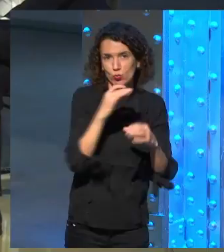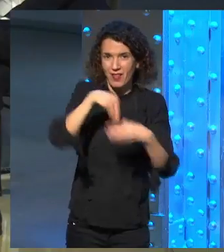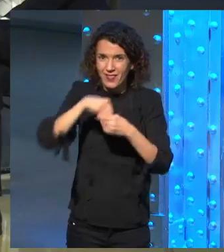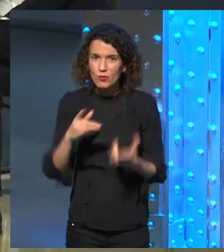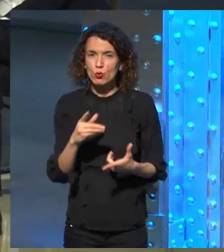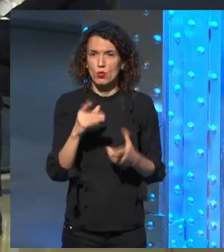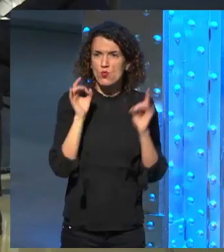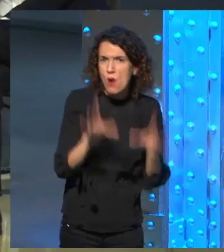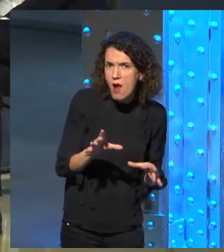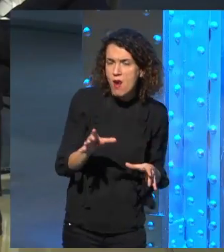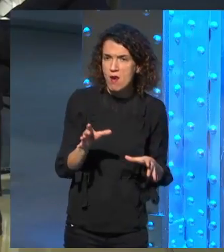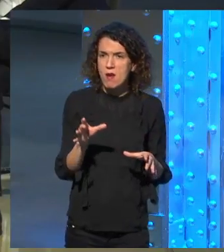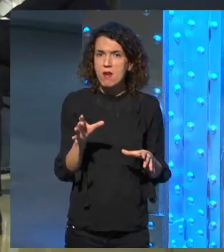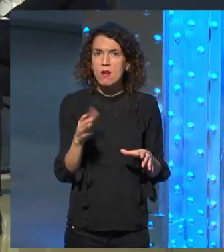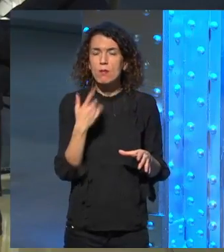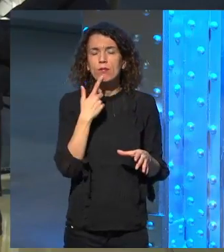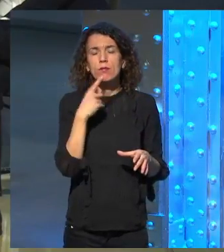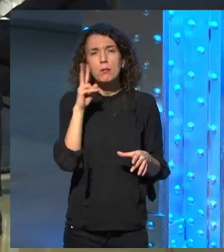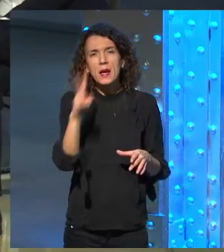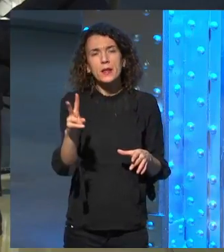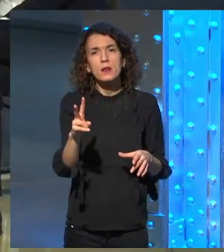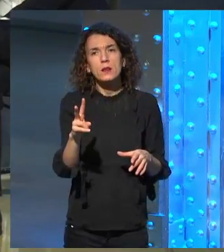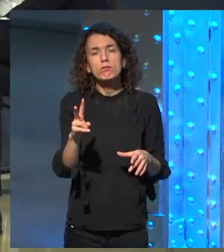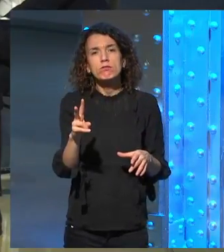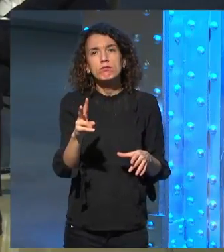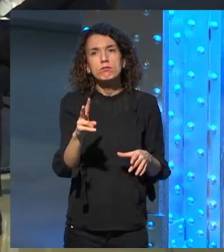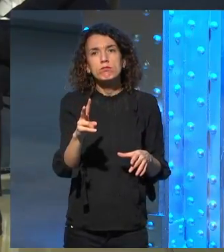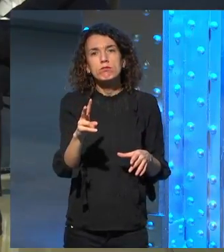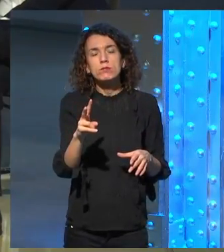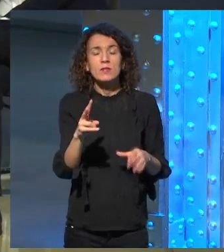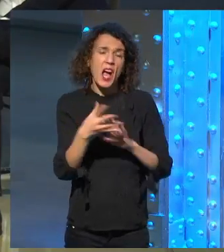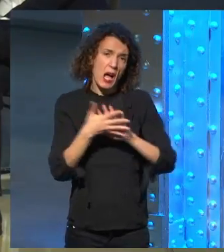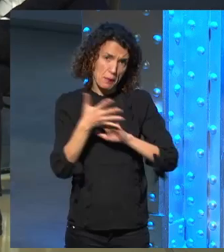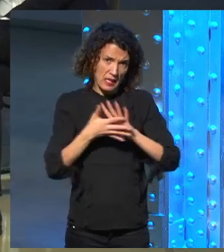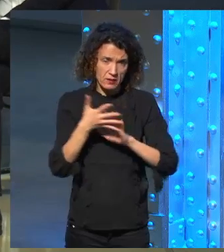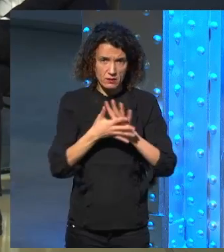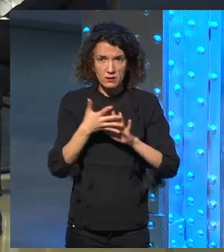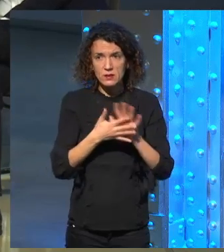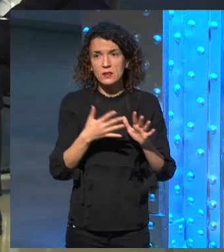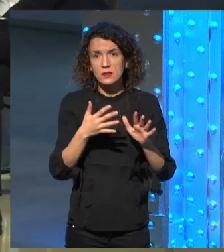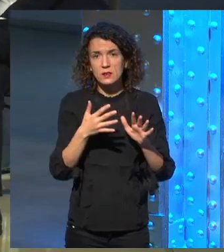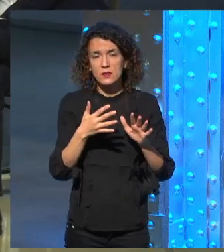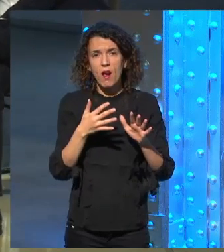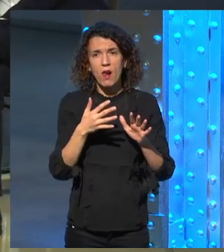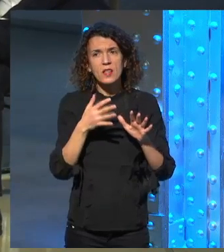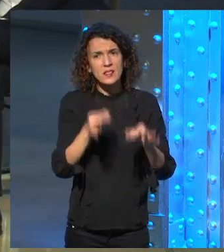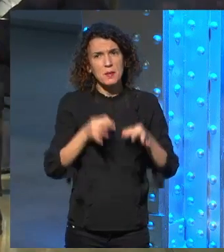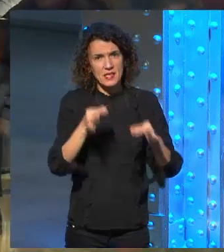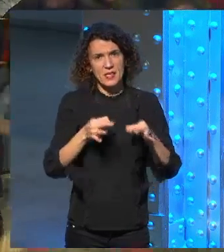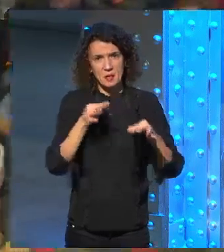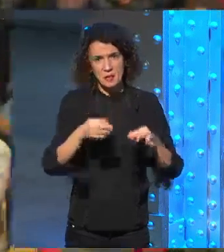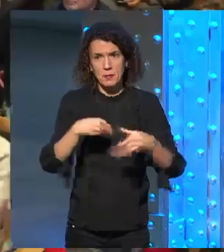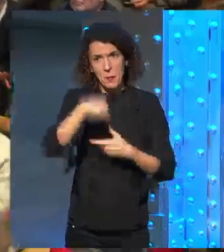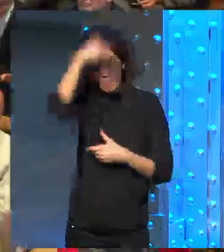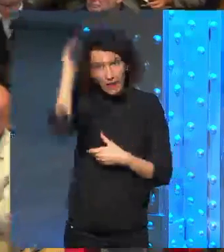¿no? ¿Cómo veis vosotros pues se habla mucho y está siempre muy presente en